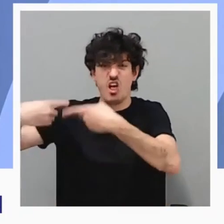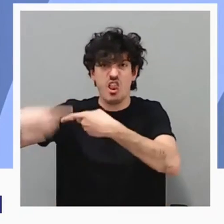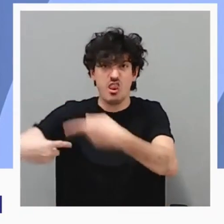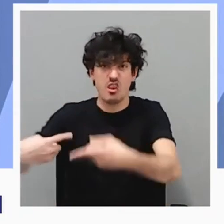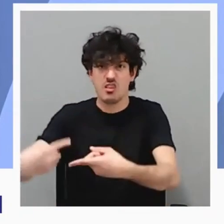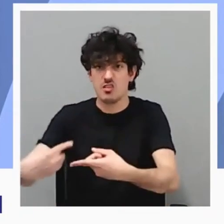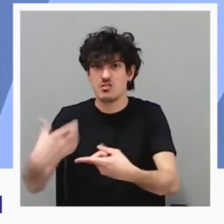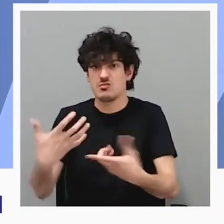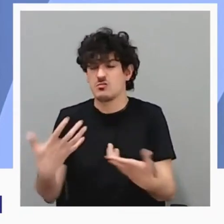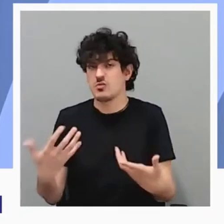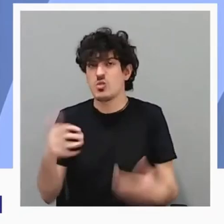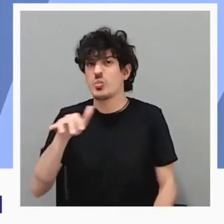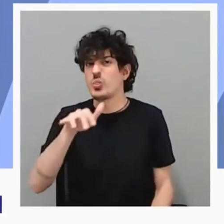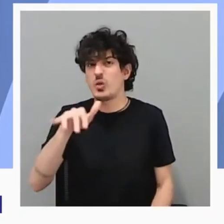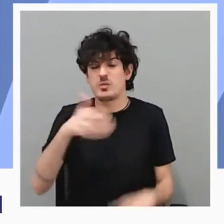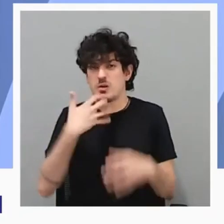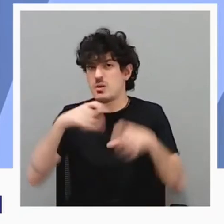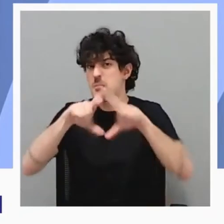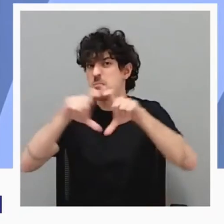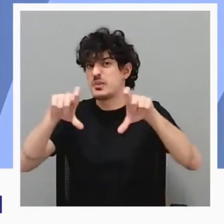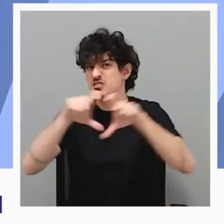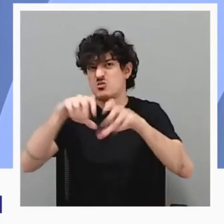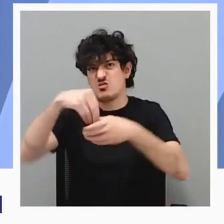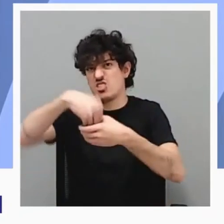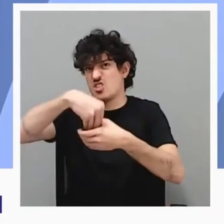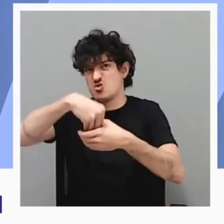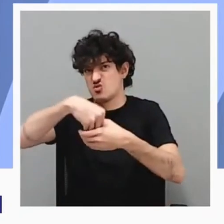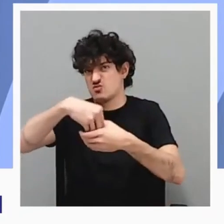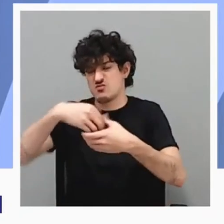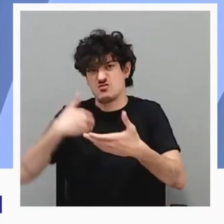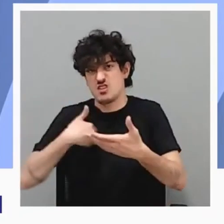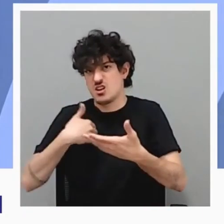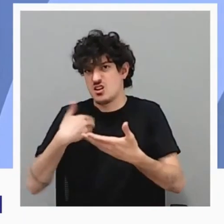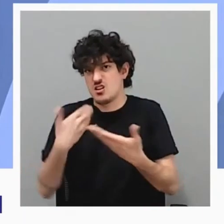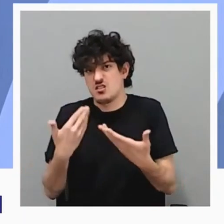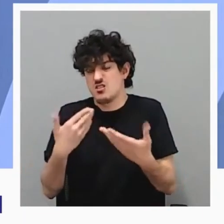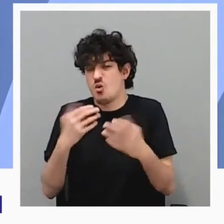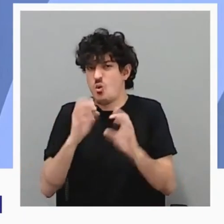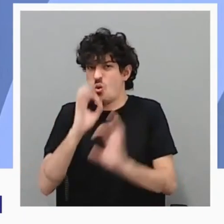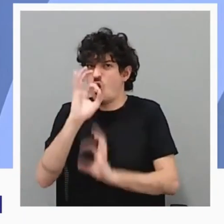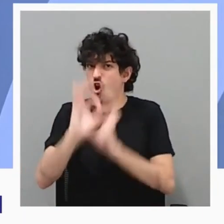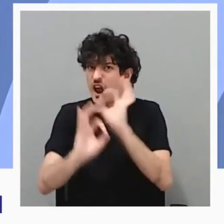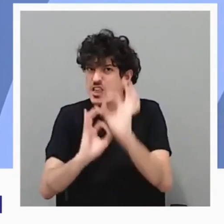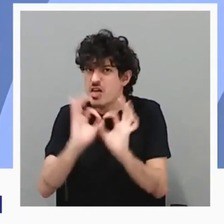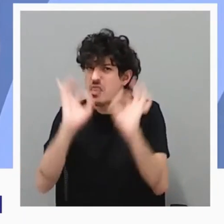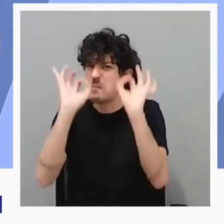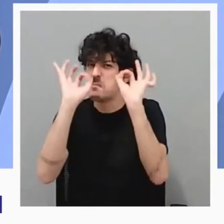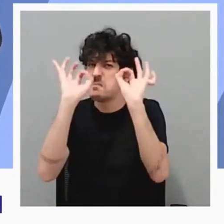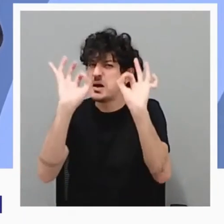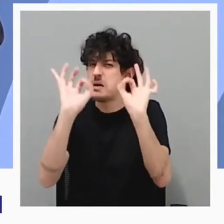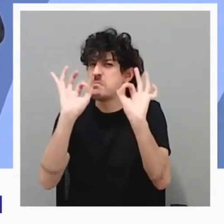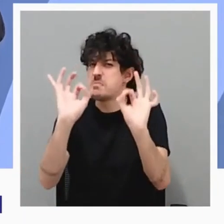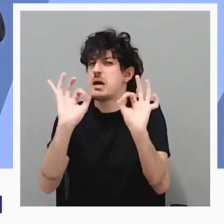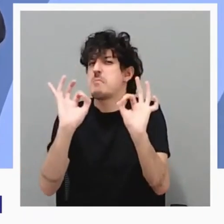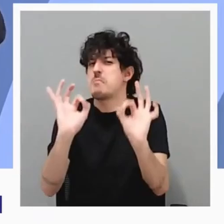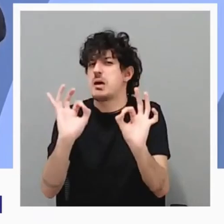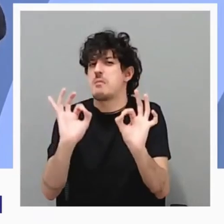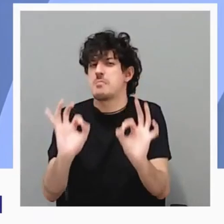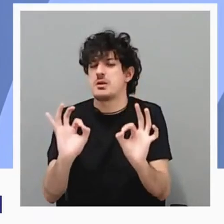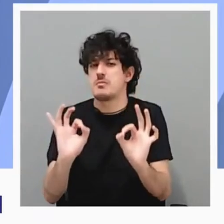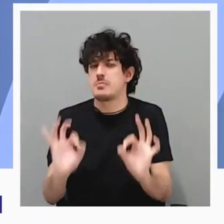seno de una empresa que ya de por sí es organizada, disciplinada,